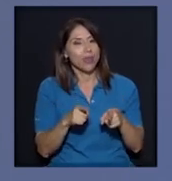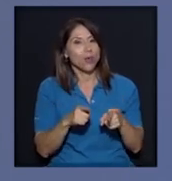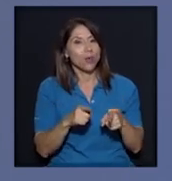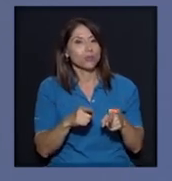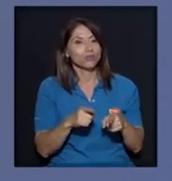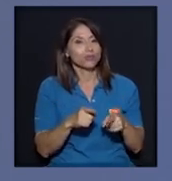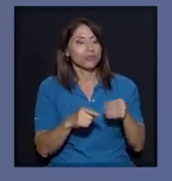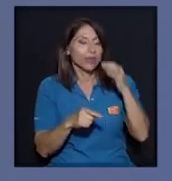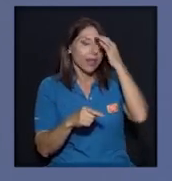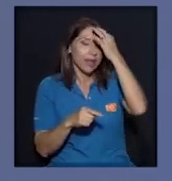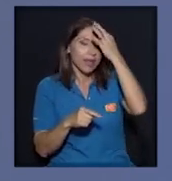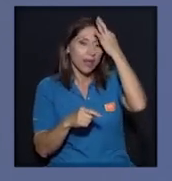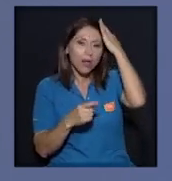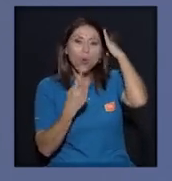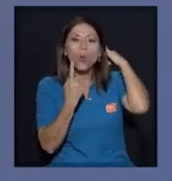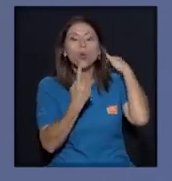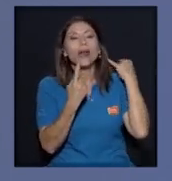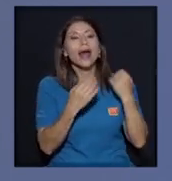por decirlo,